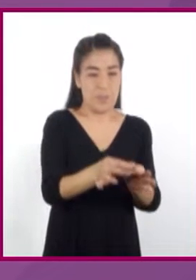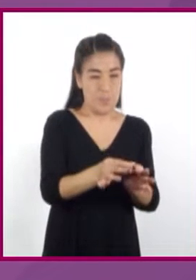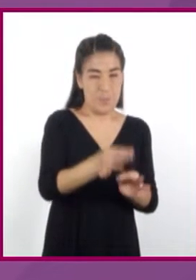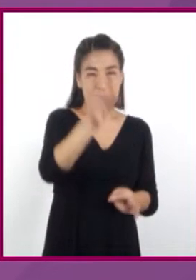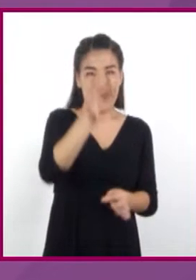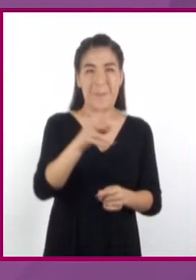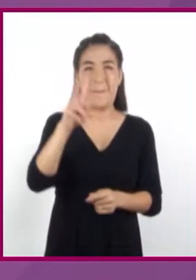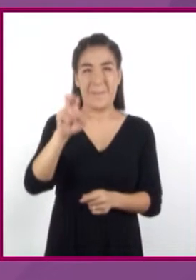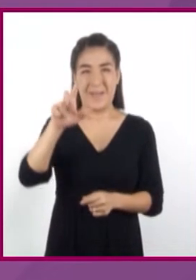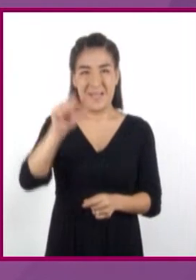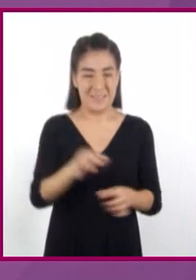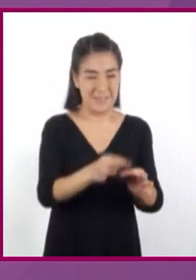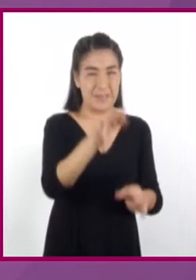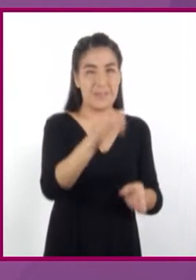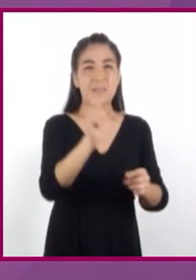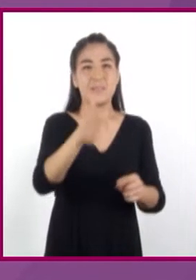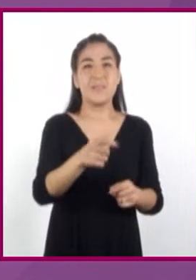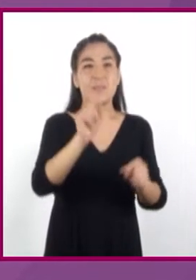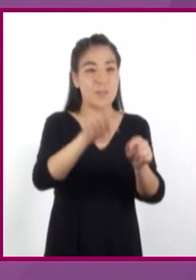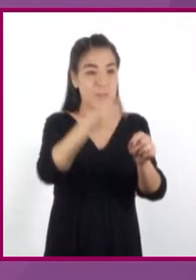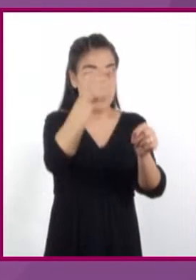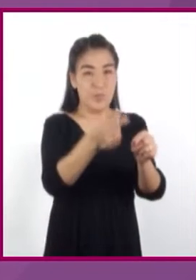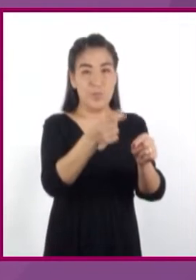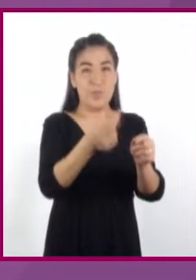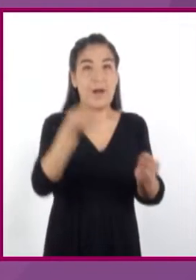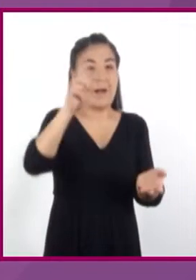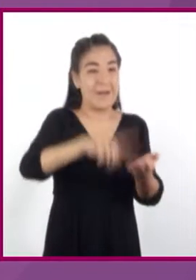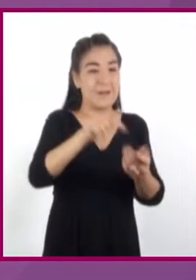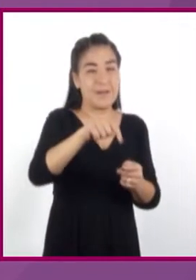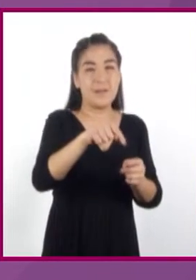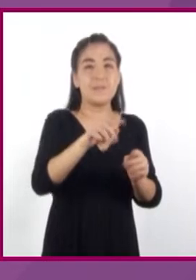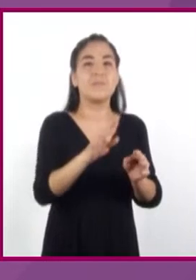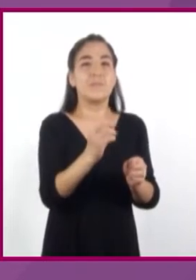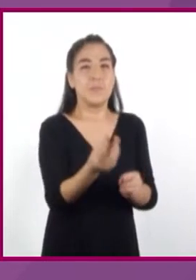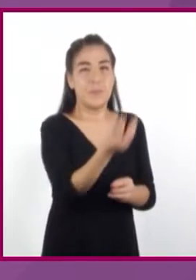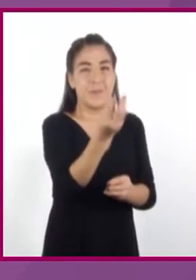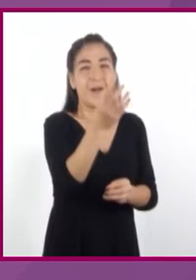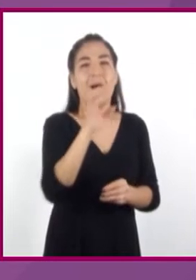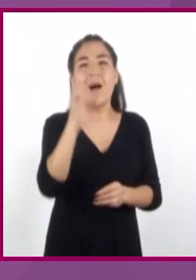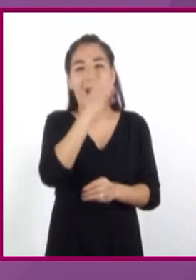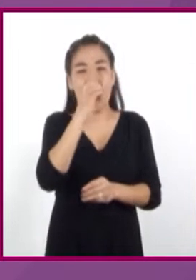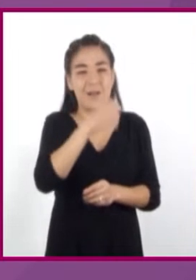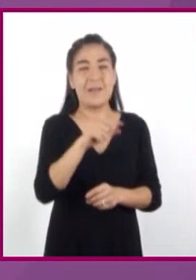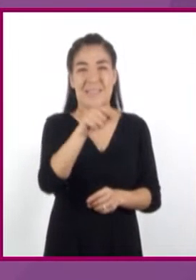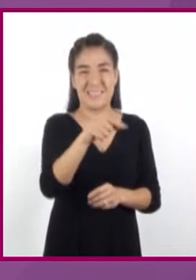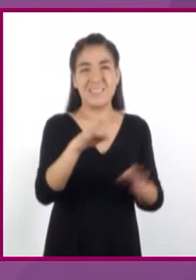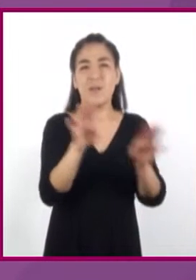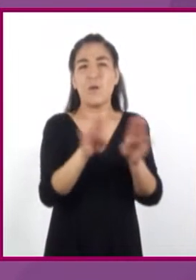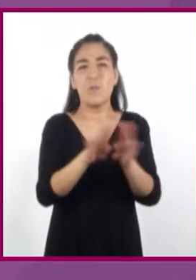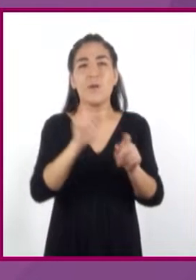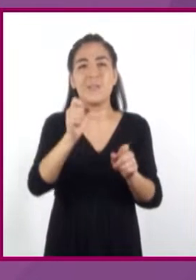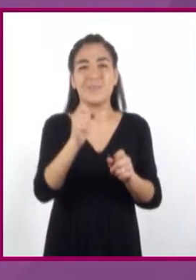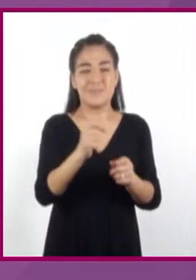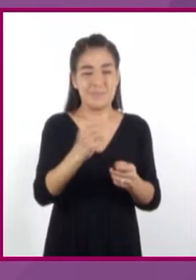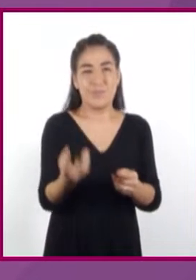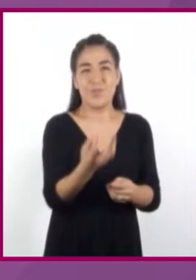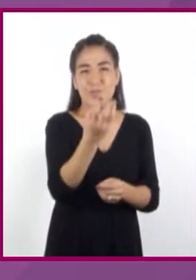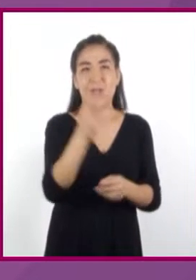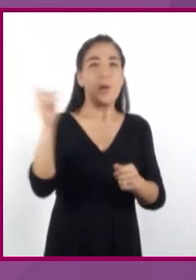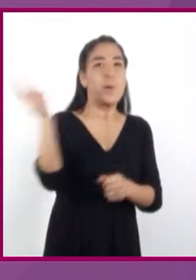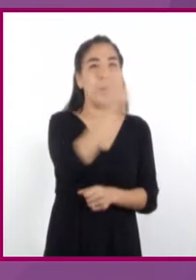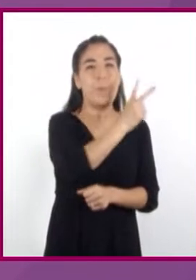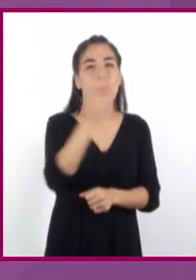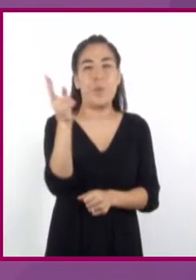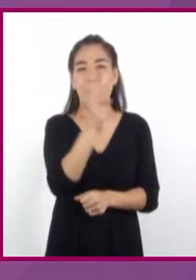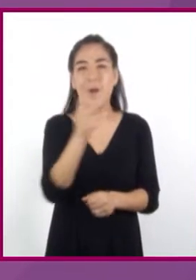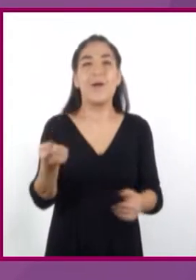vela que se quema transfiere calor al aire que está alrededor de la flama. Ese calor se transmite a las capas superiores del aire,